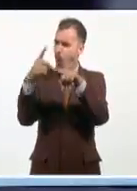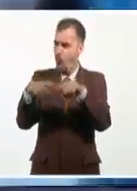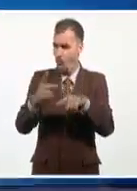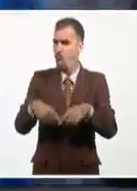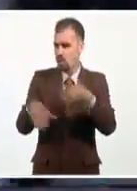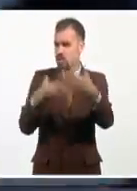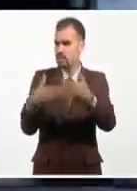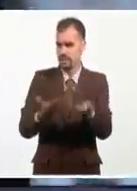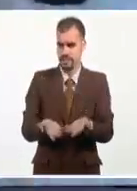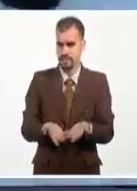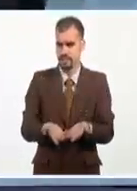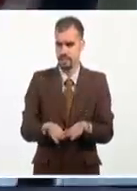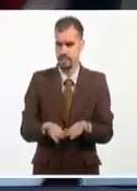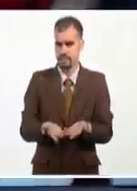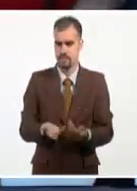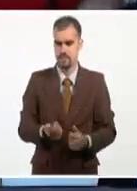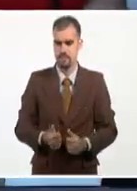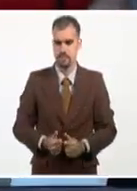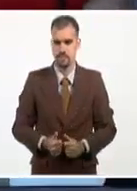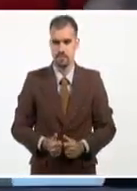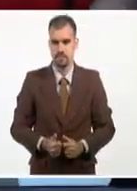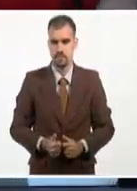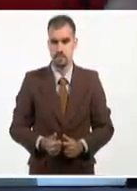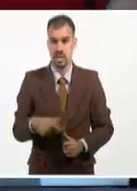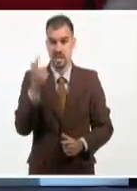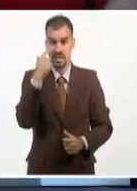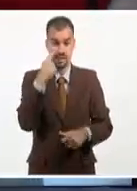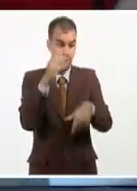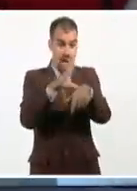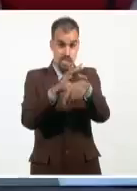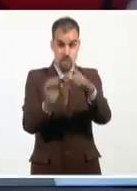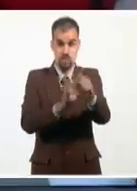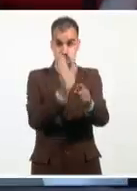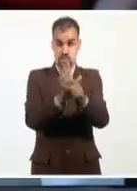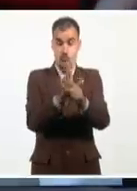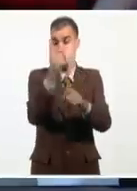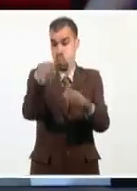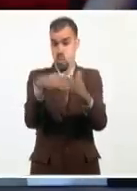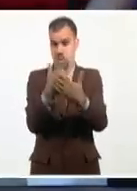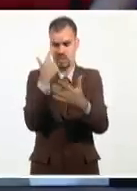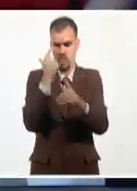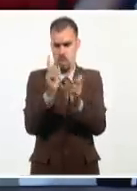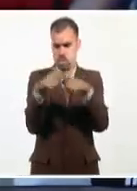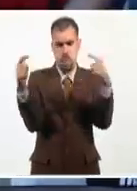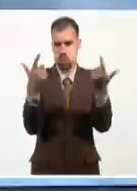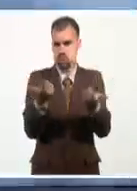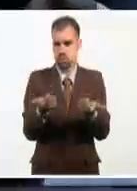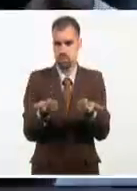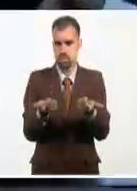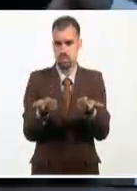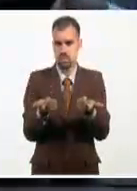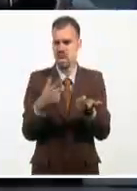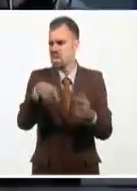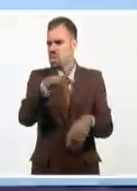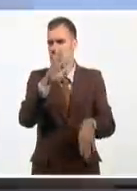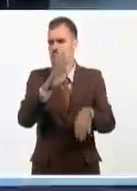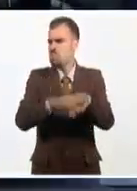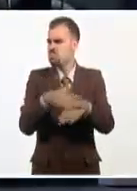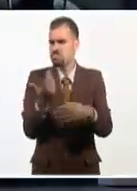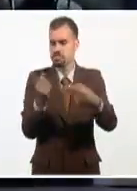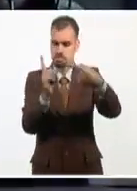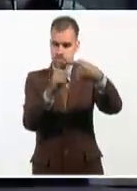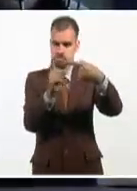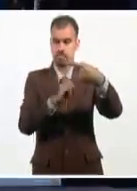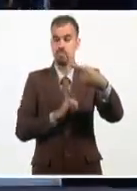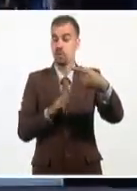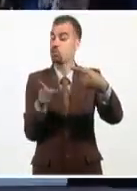punto de desbaratar con frecuencia los récords de contagios en 24 horas. Y esas causas están, en primer lugar, en nuestro